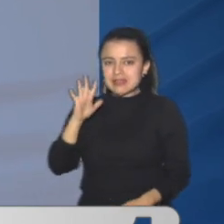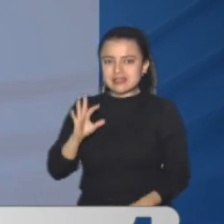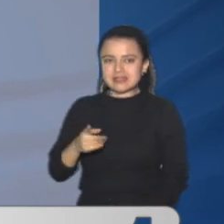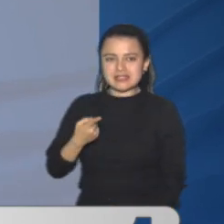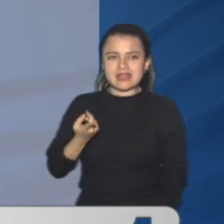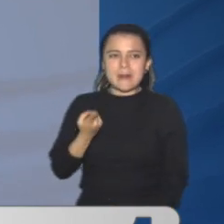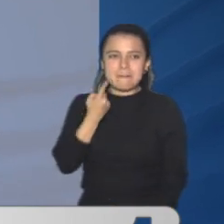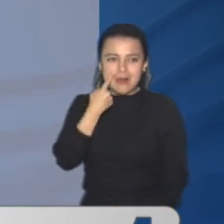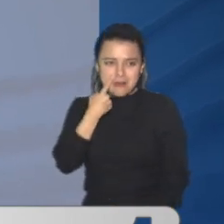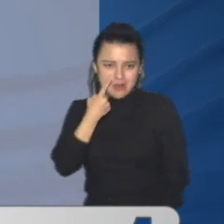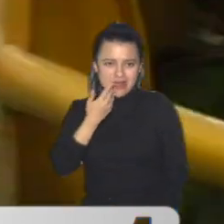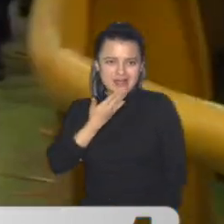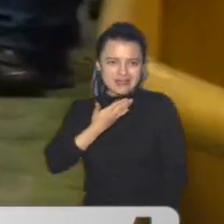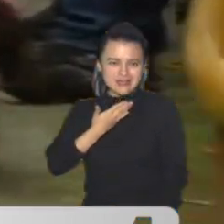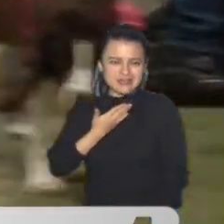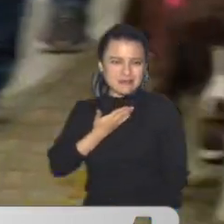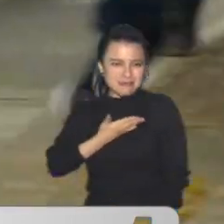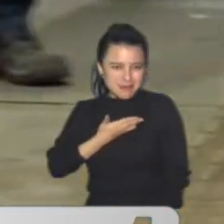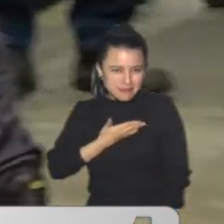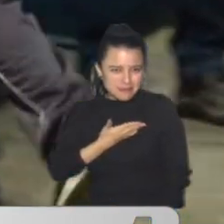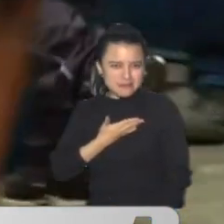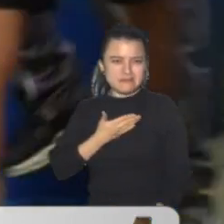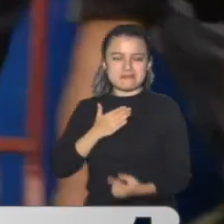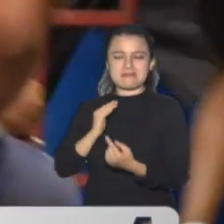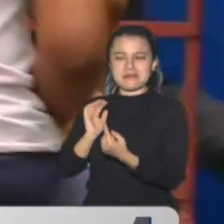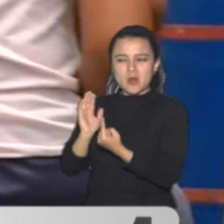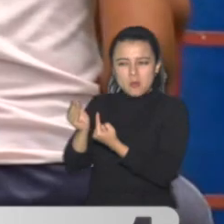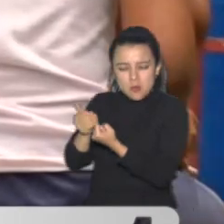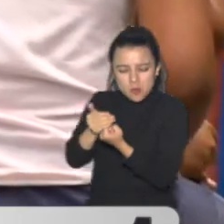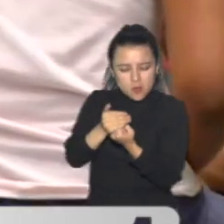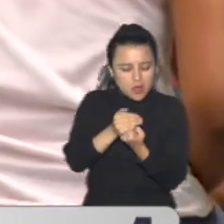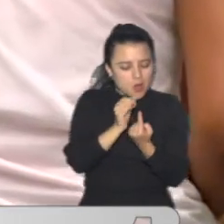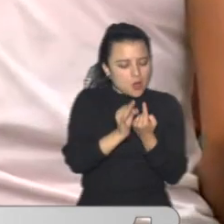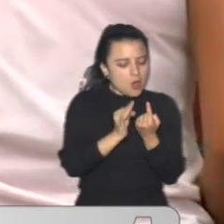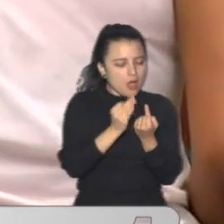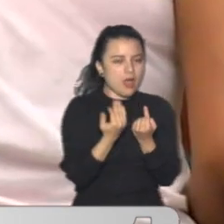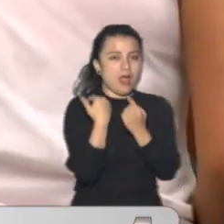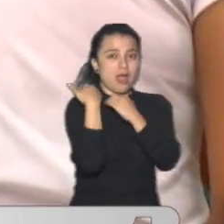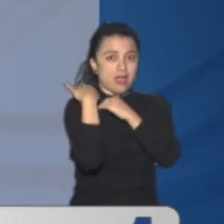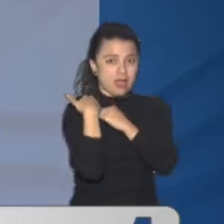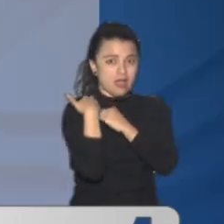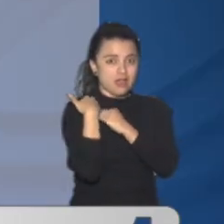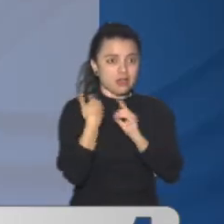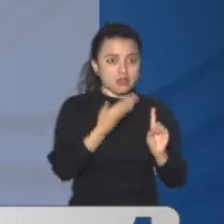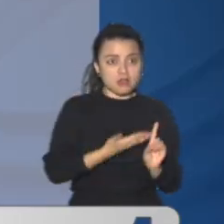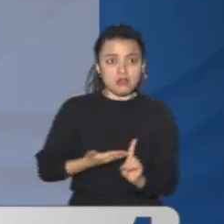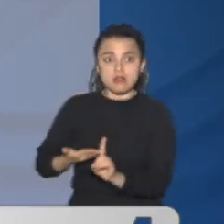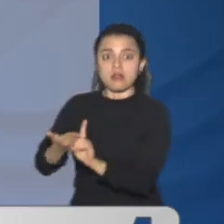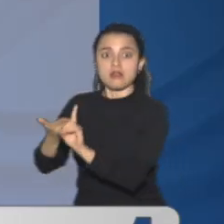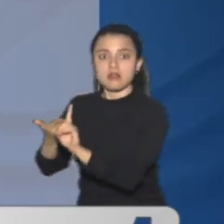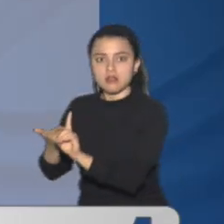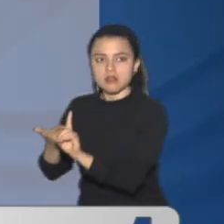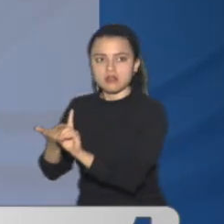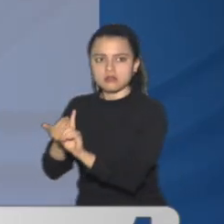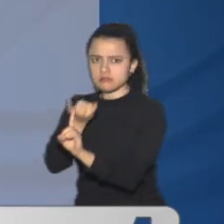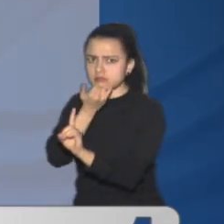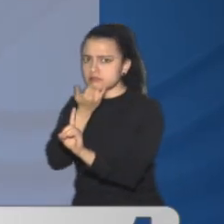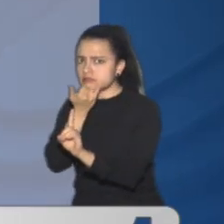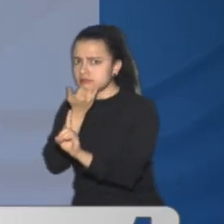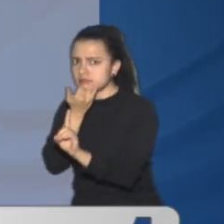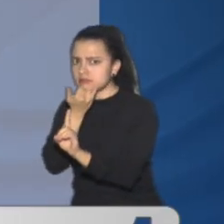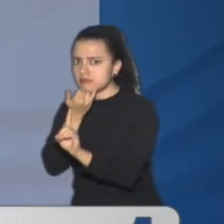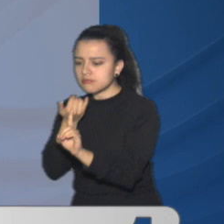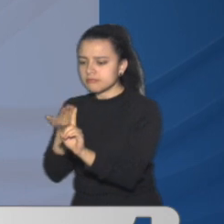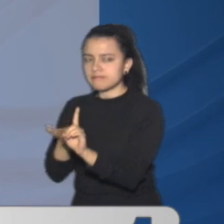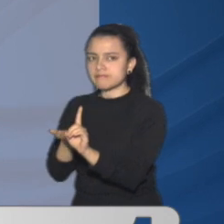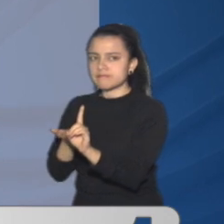la familia sustituta que la había adoptado con un proceso del instituto colombiano de bienestar familiar la menor sufrió una herida en la pierna